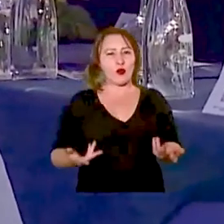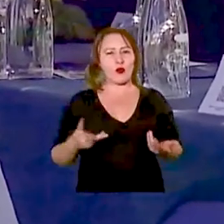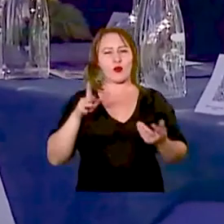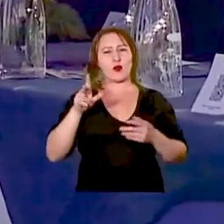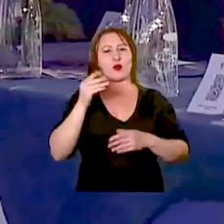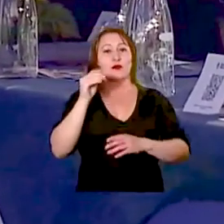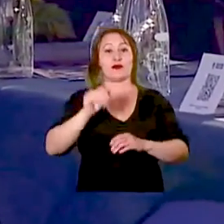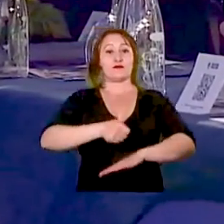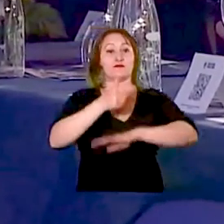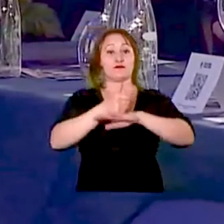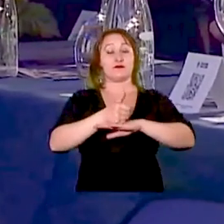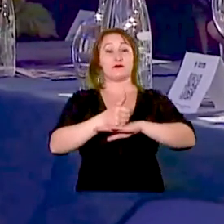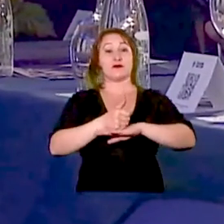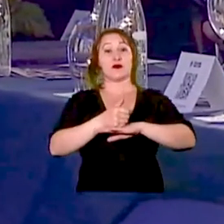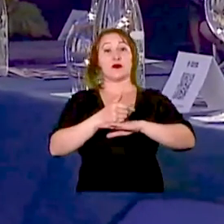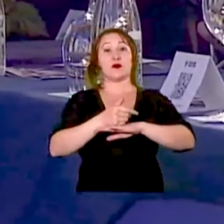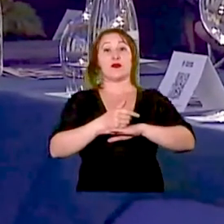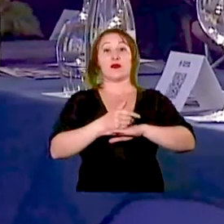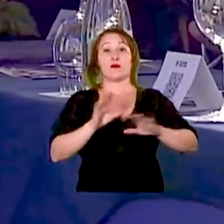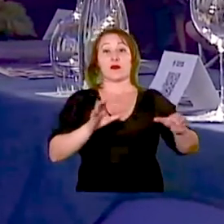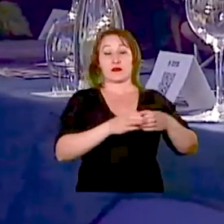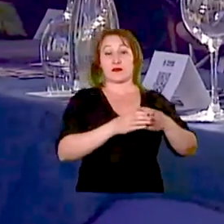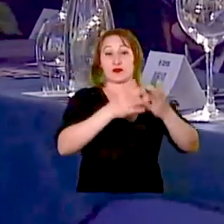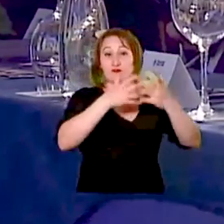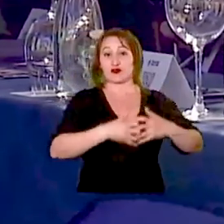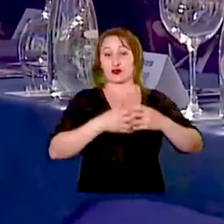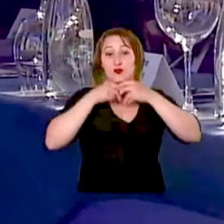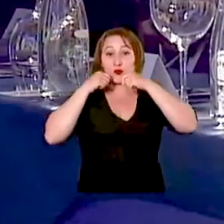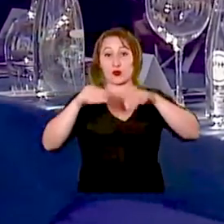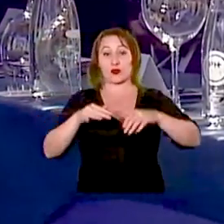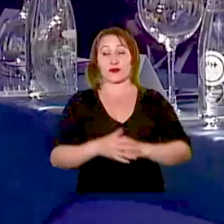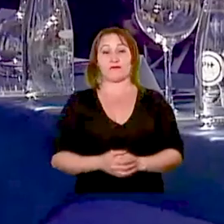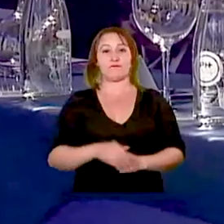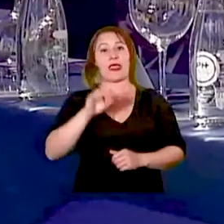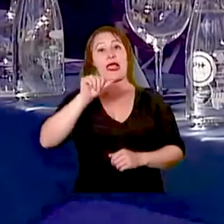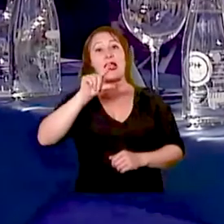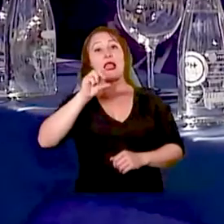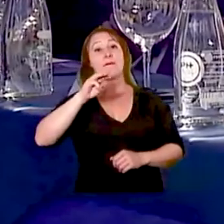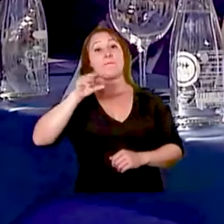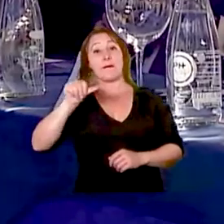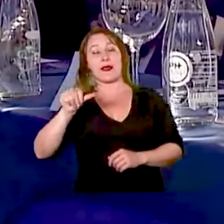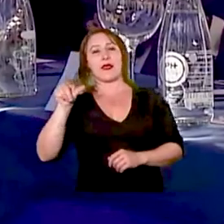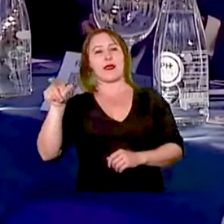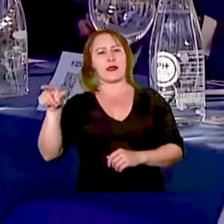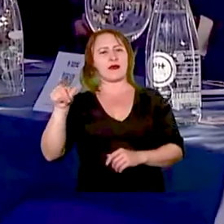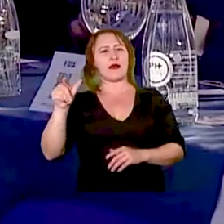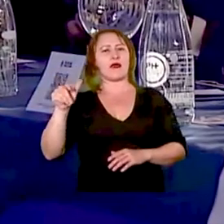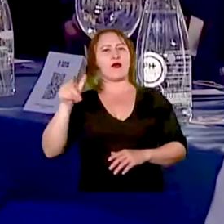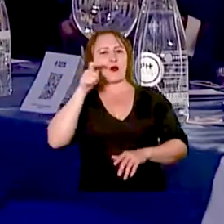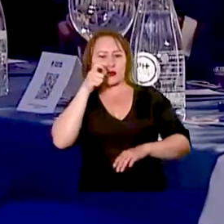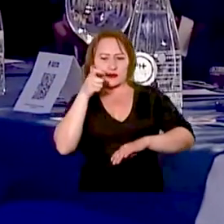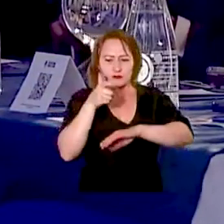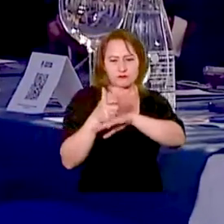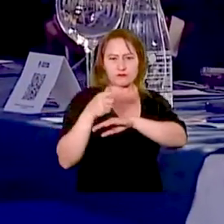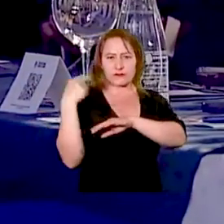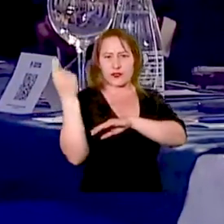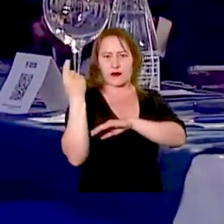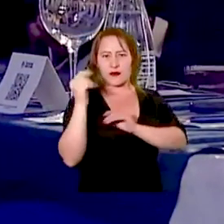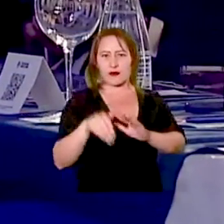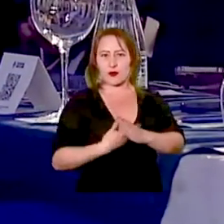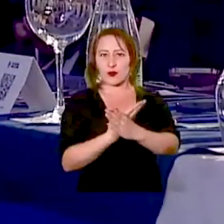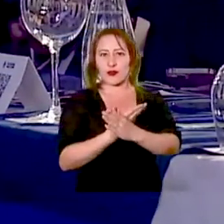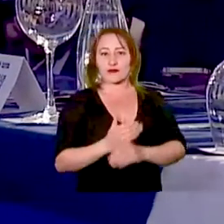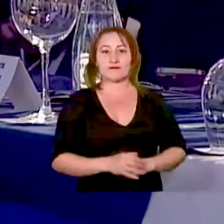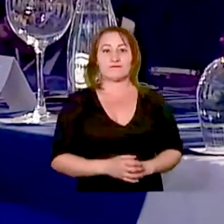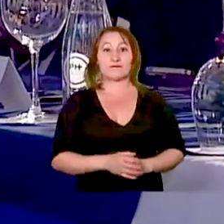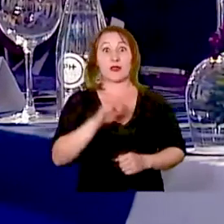del Departamento Administrativo de la Función Pública. Alma Carmenza Erazo Montenegro, auditora general de la